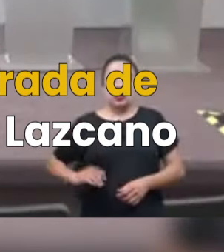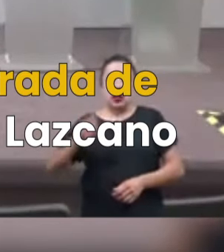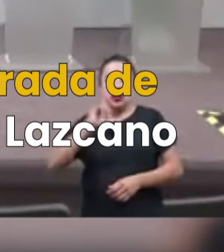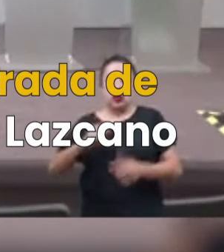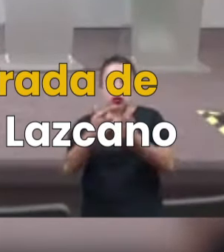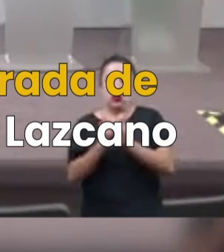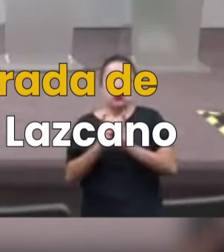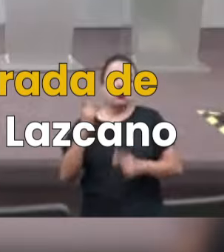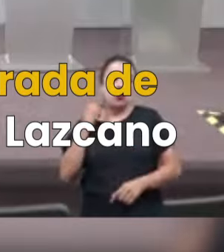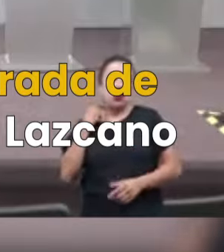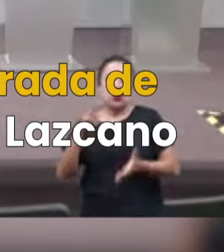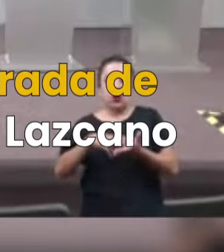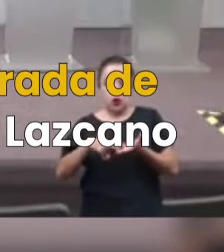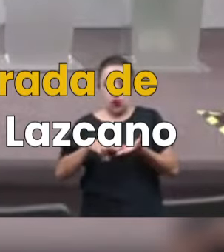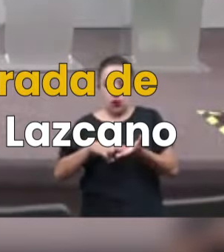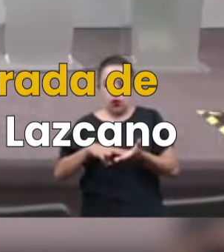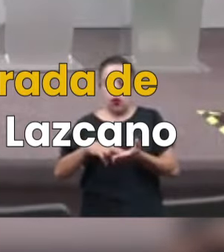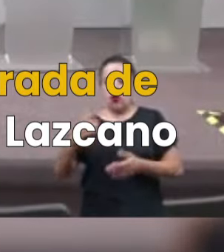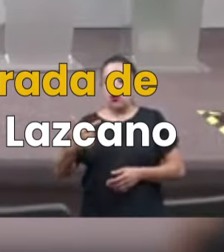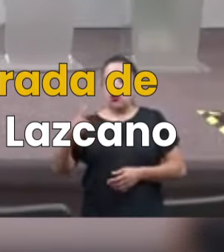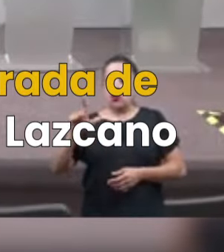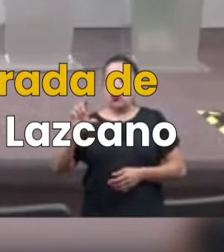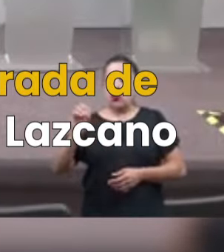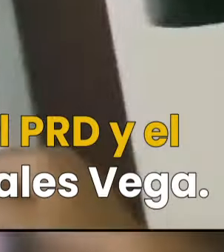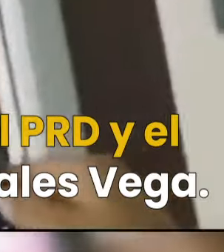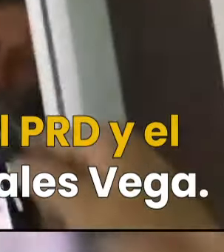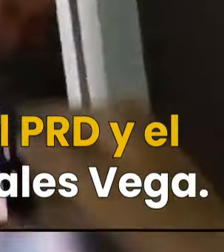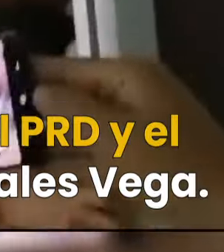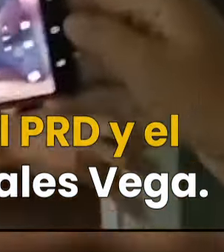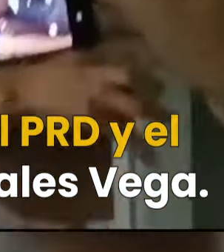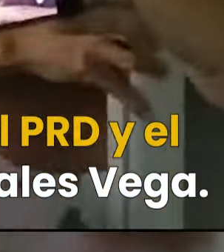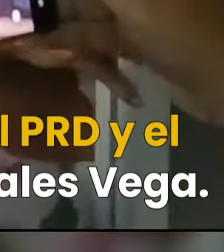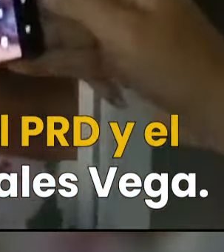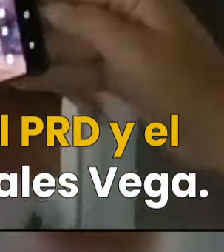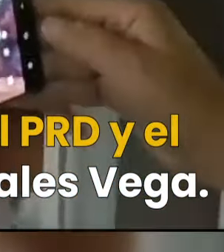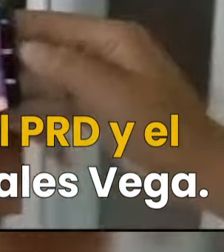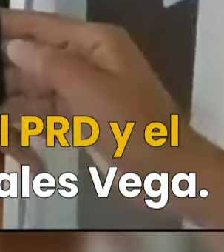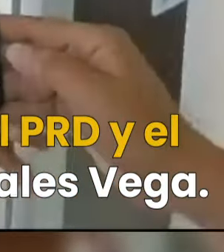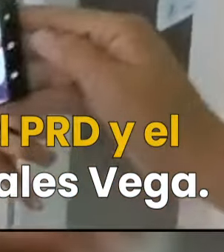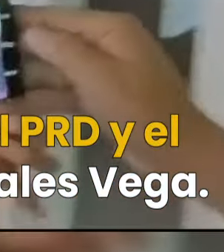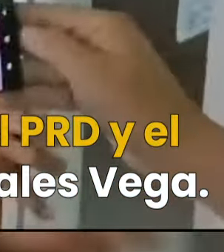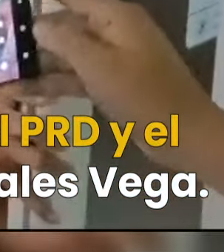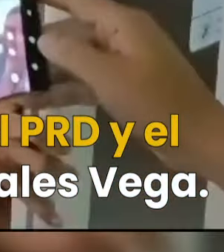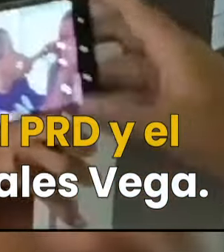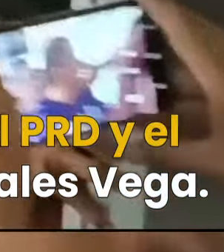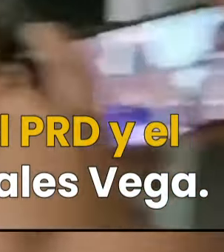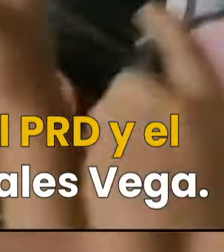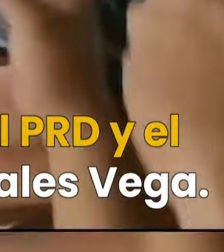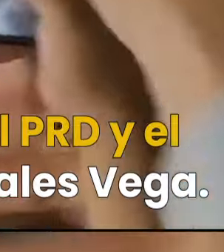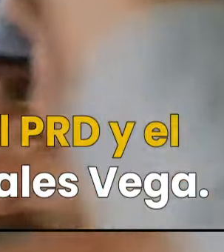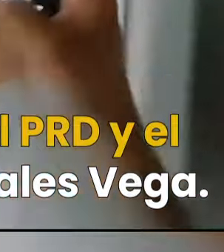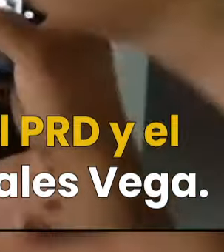de la abanderada de Movimiento Ciudadano, Rosalena Lascano Delgadillo, de Jessica Berenice Licona López del PRD y del